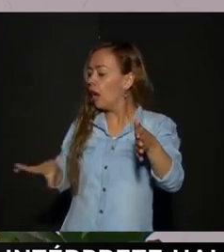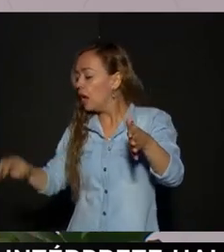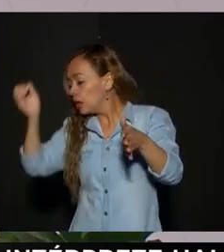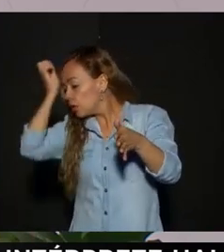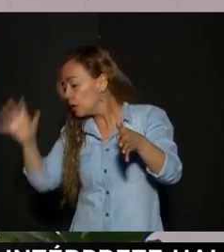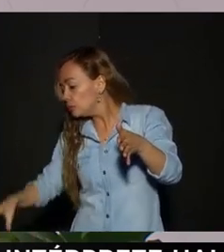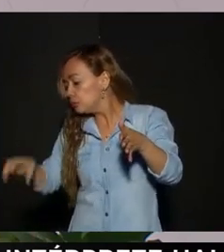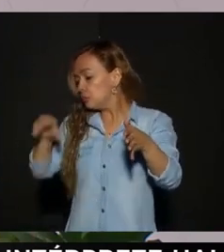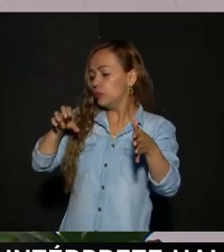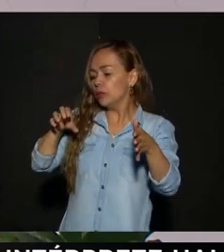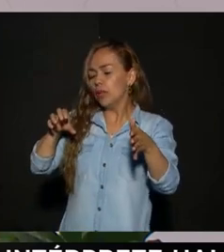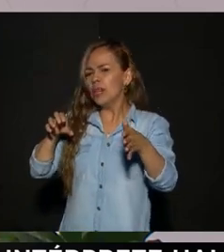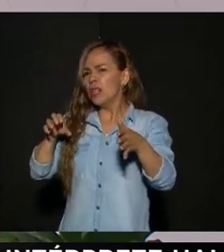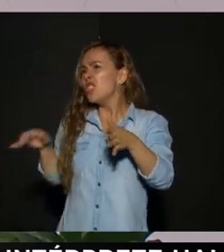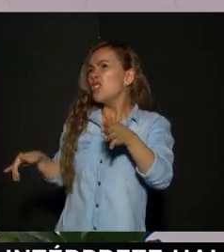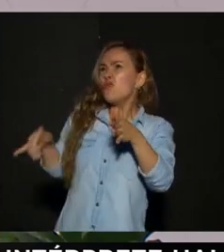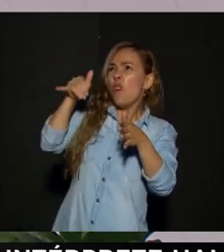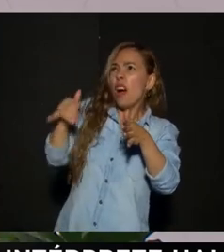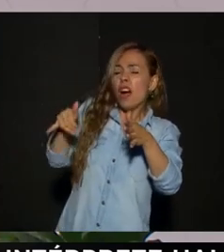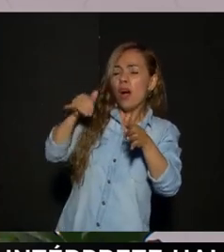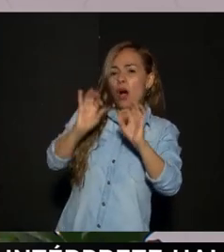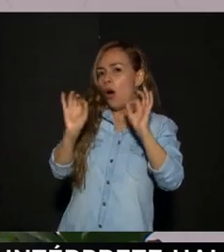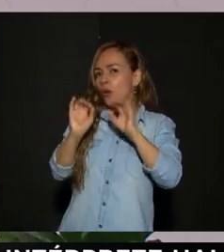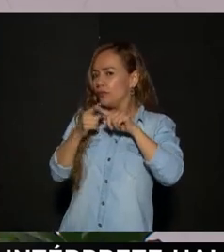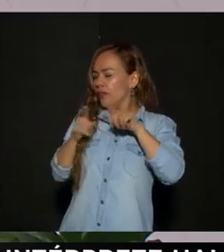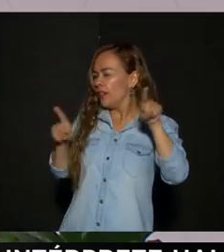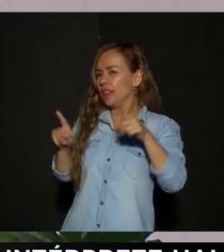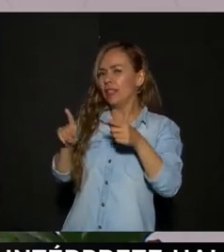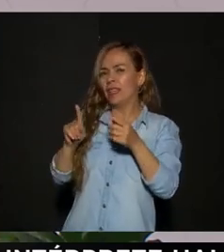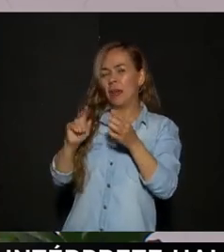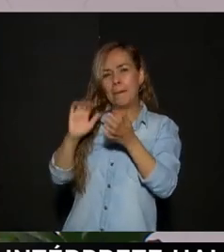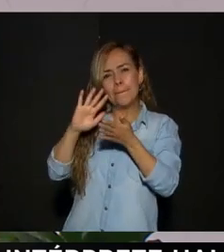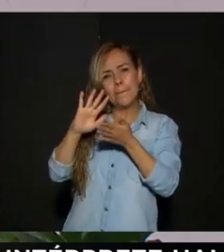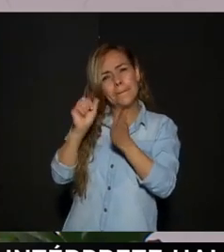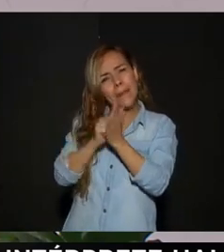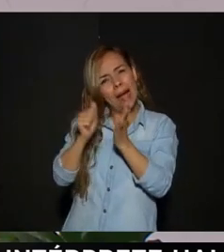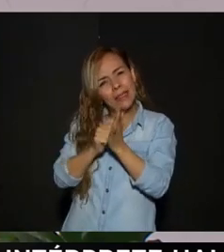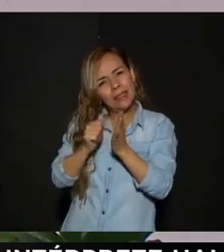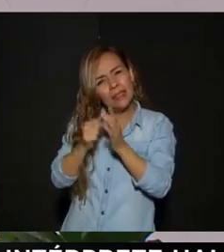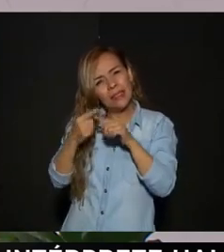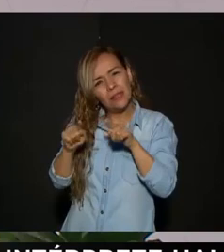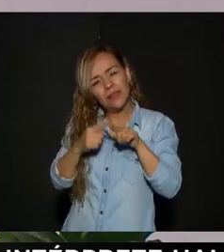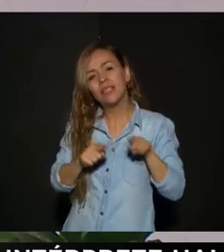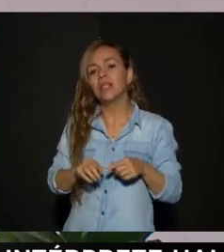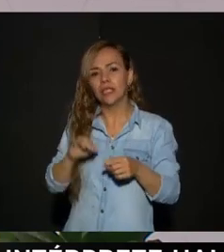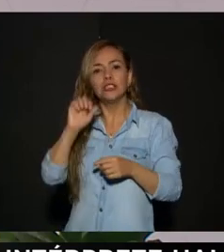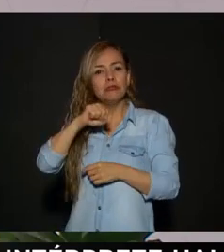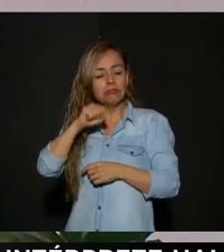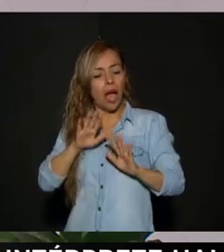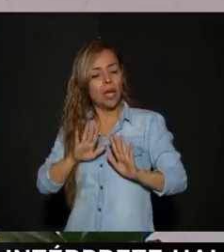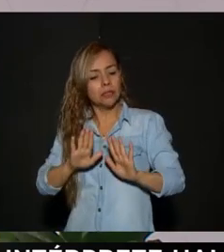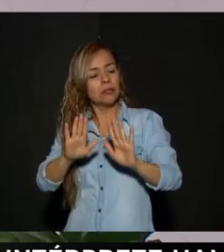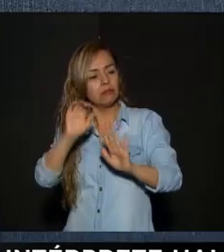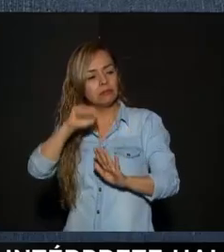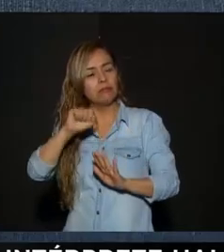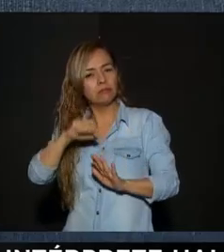¿Así lo podemos imaginar en el cielo o de qué material está hecho el asteroide y esas rocas en el cielo? Así no la podemos imaginar.